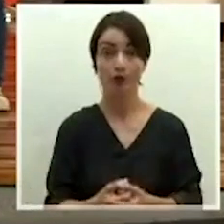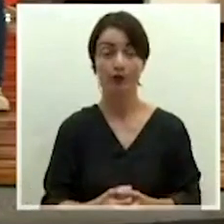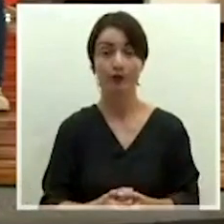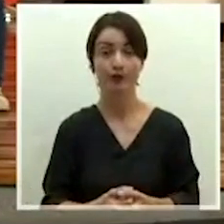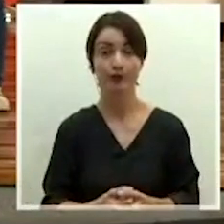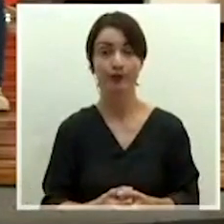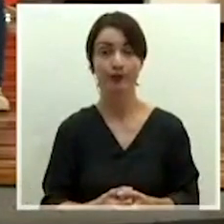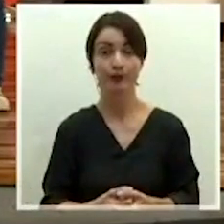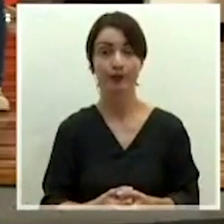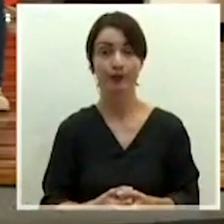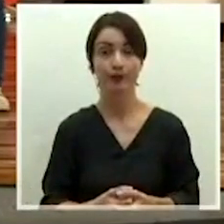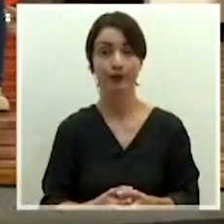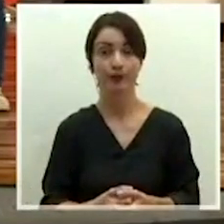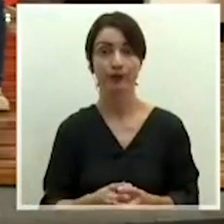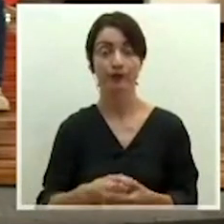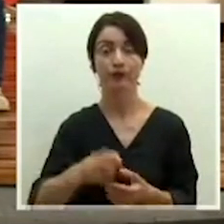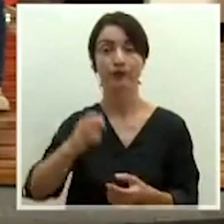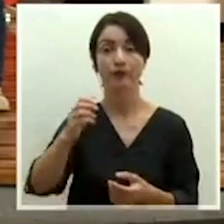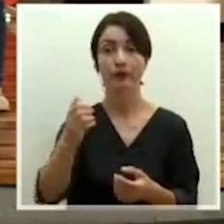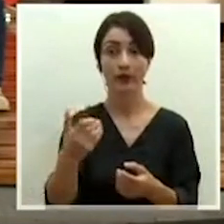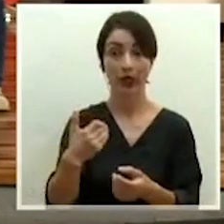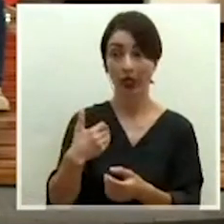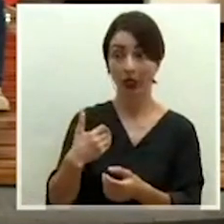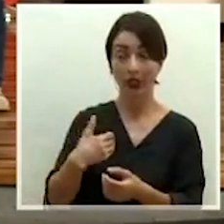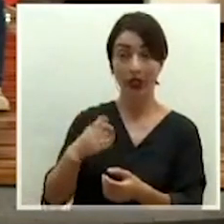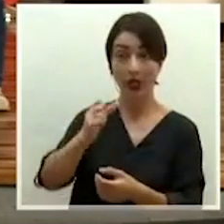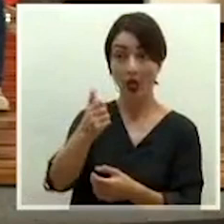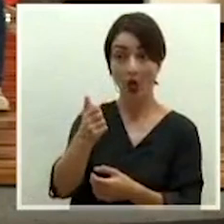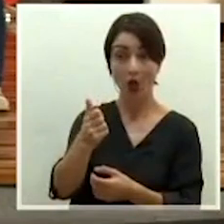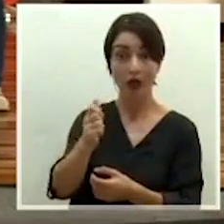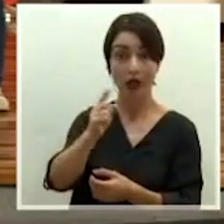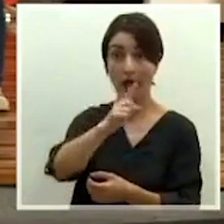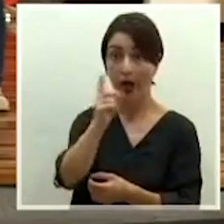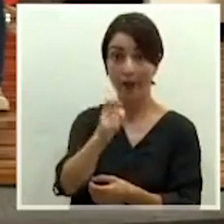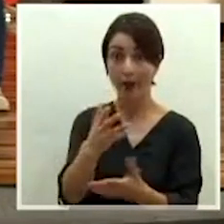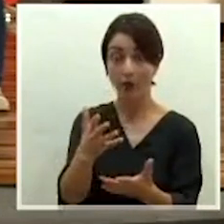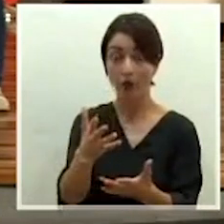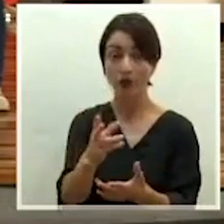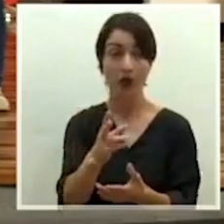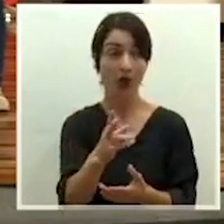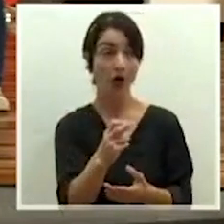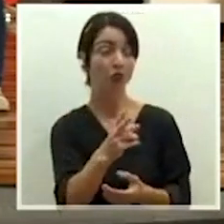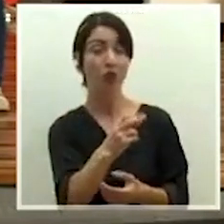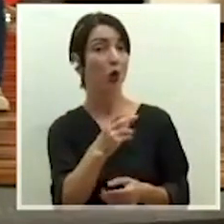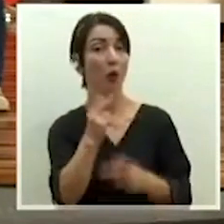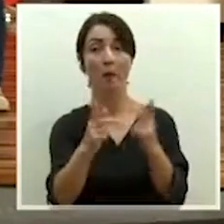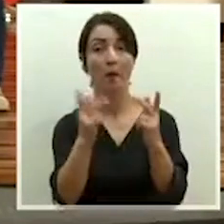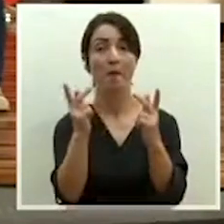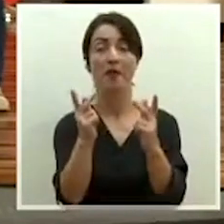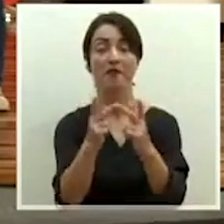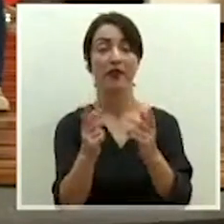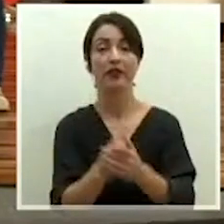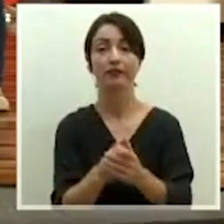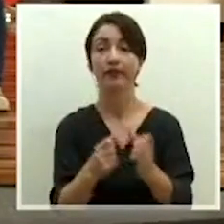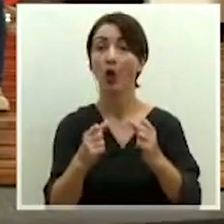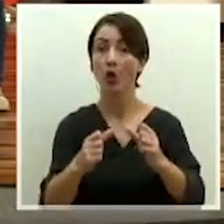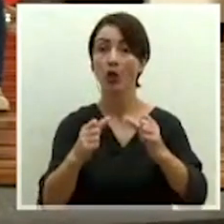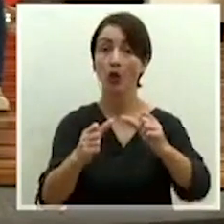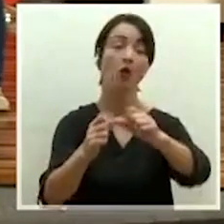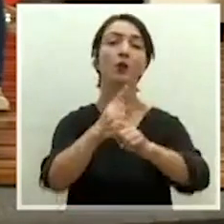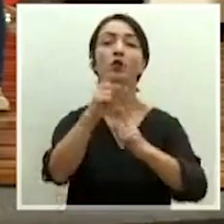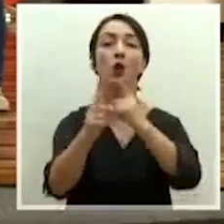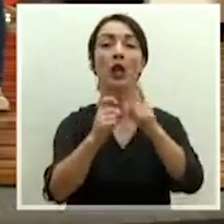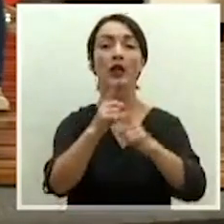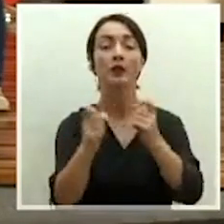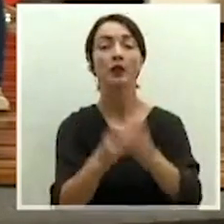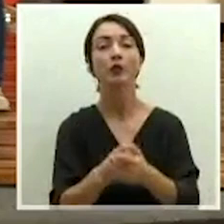Continuamos con las consultas. ¿Yesenia tiene otra consulta o estamos...? Ok, perfecto. Entonces, continuamos con las consultas que